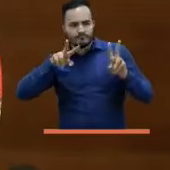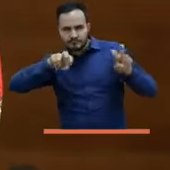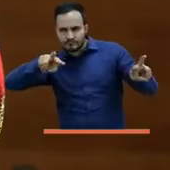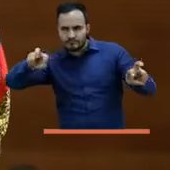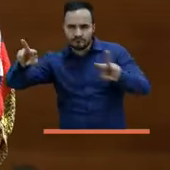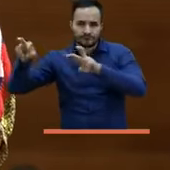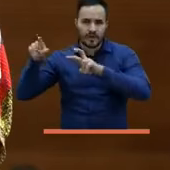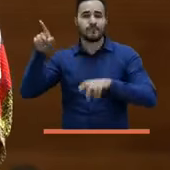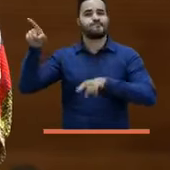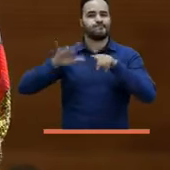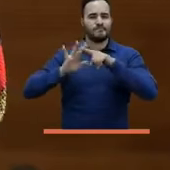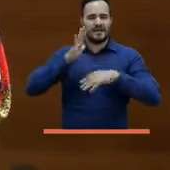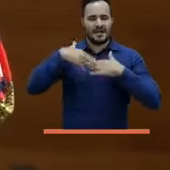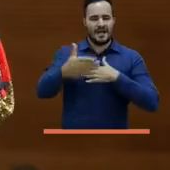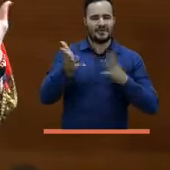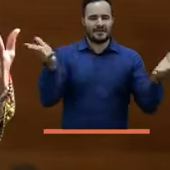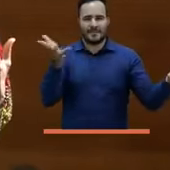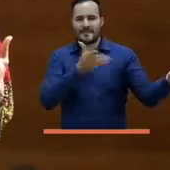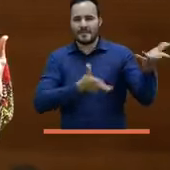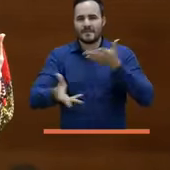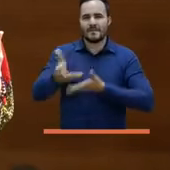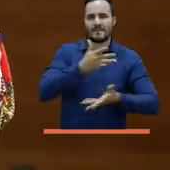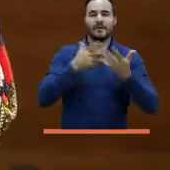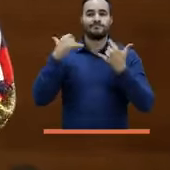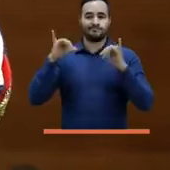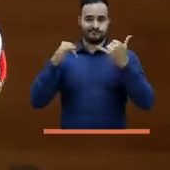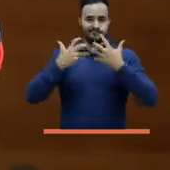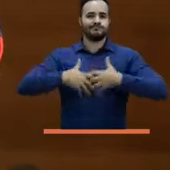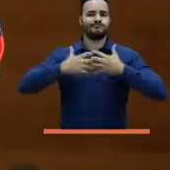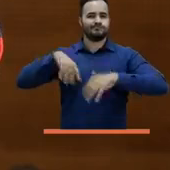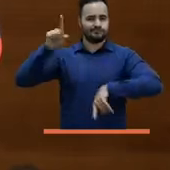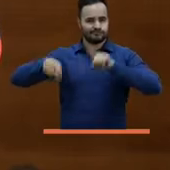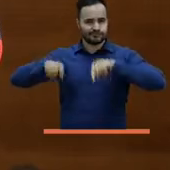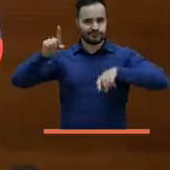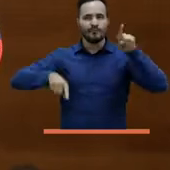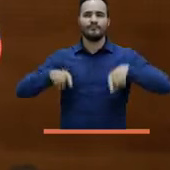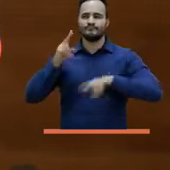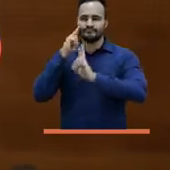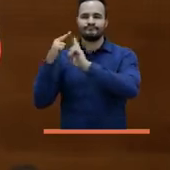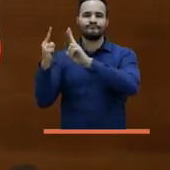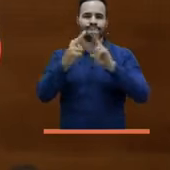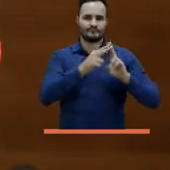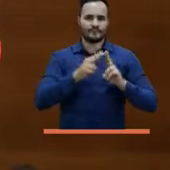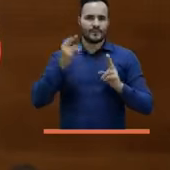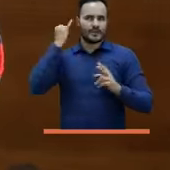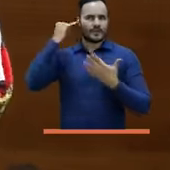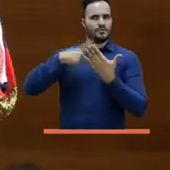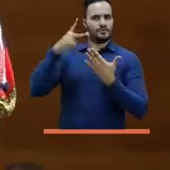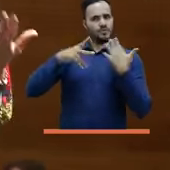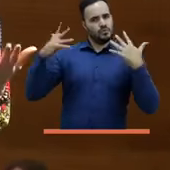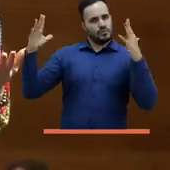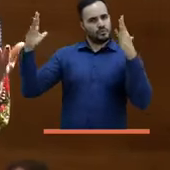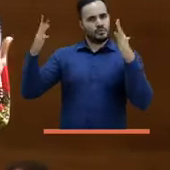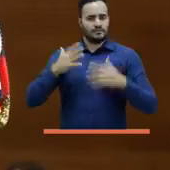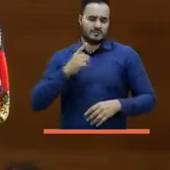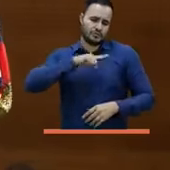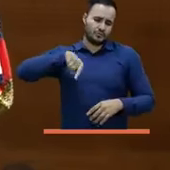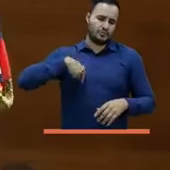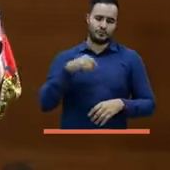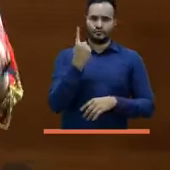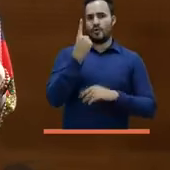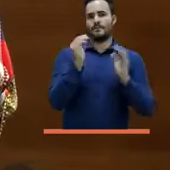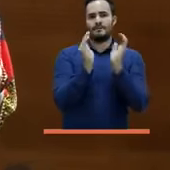conversación les podremos contar porque hay iniciativas que no solamente estamos realizando nosotros como caja de compensación con fama